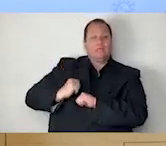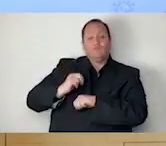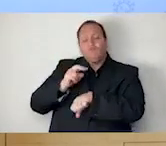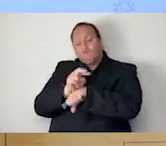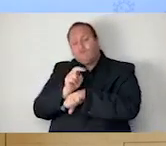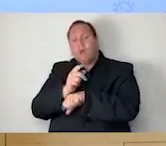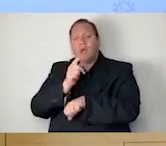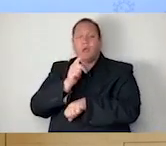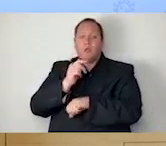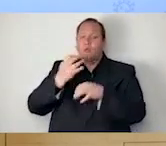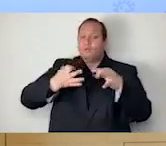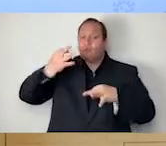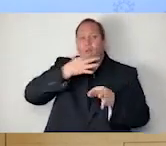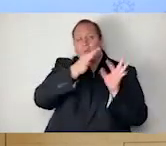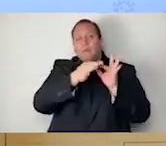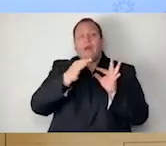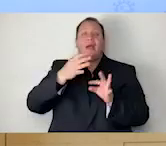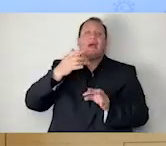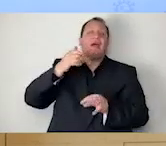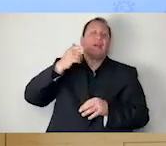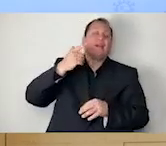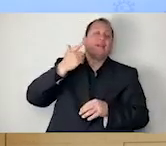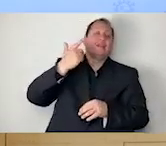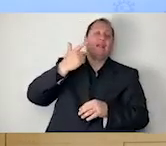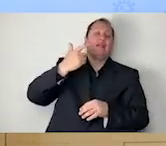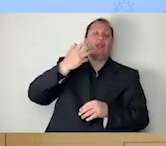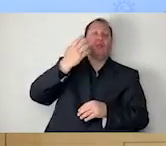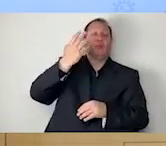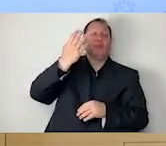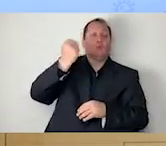nueve homicidios el día de ayer